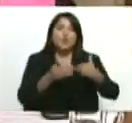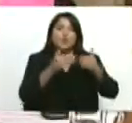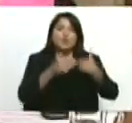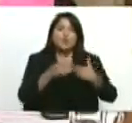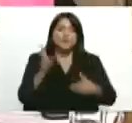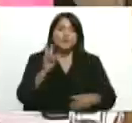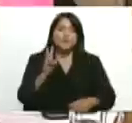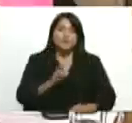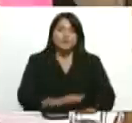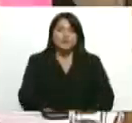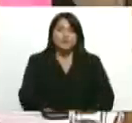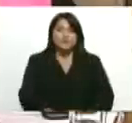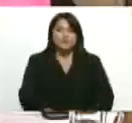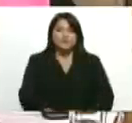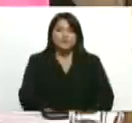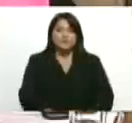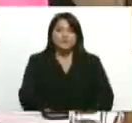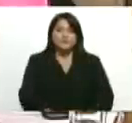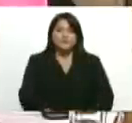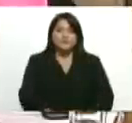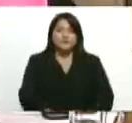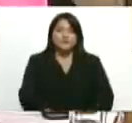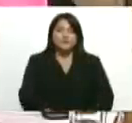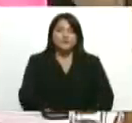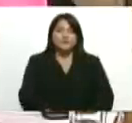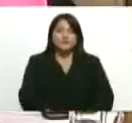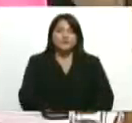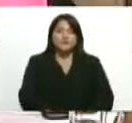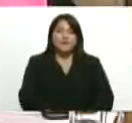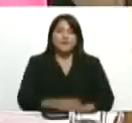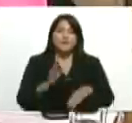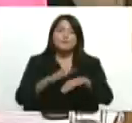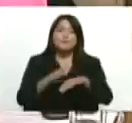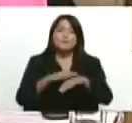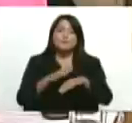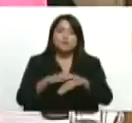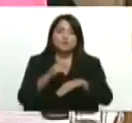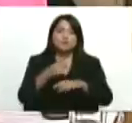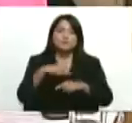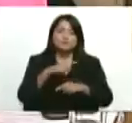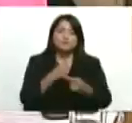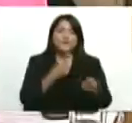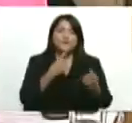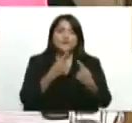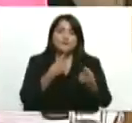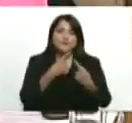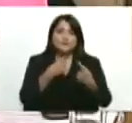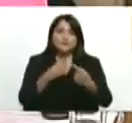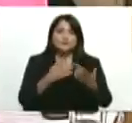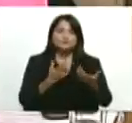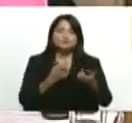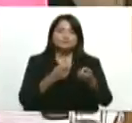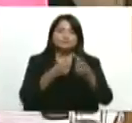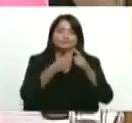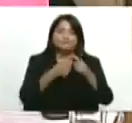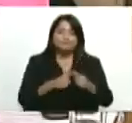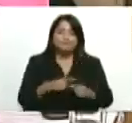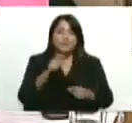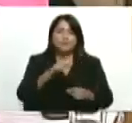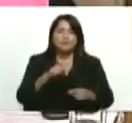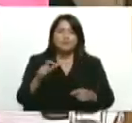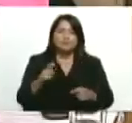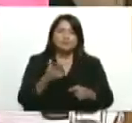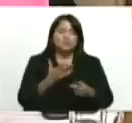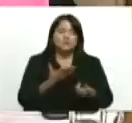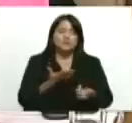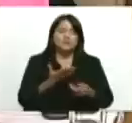de Venezuela, sob pretexto de debatir sobre las inhabilitaciones administrativas para cargos públicos